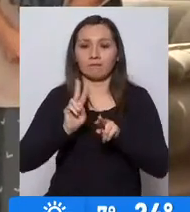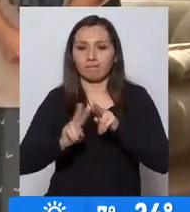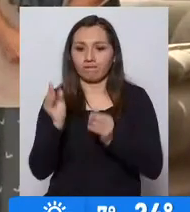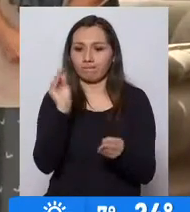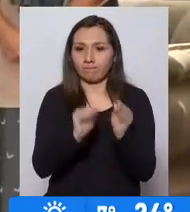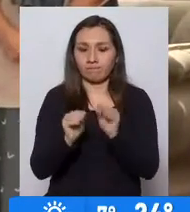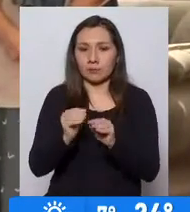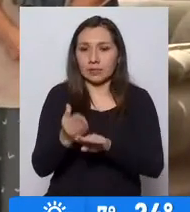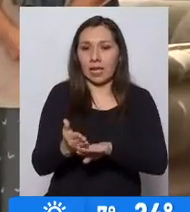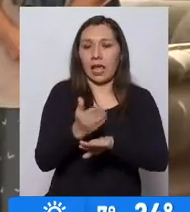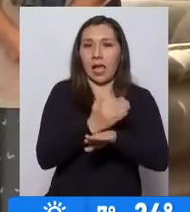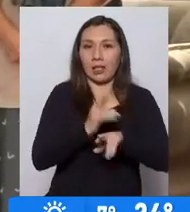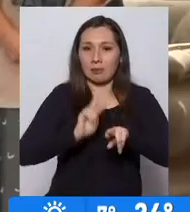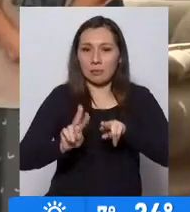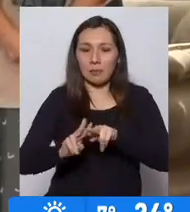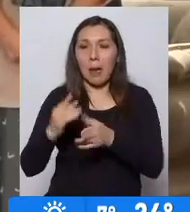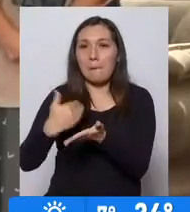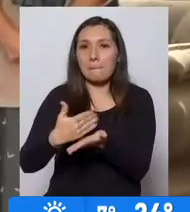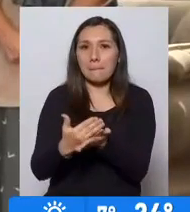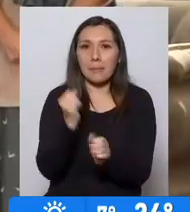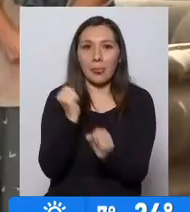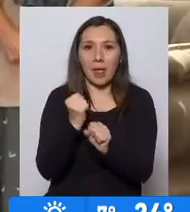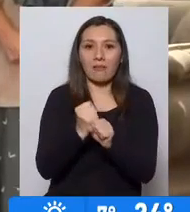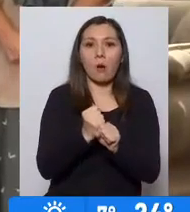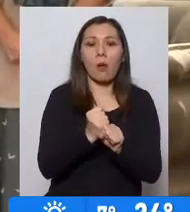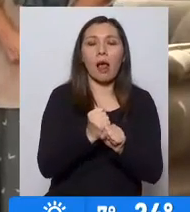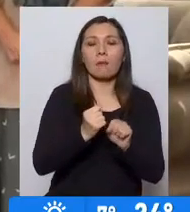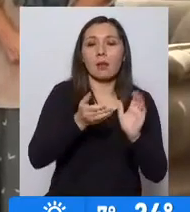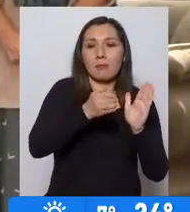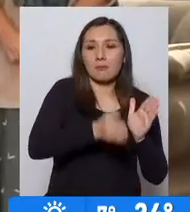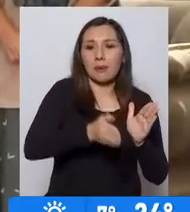Desarrollamos tempranamente un plan de trabajo por etapas.